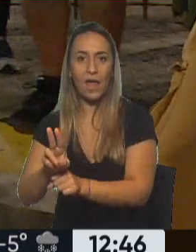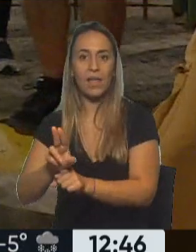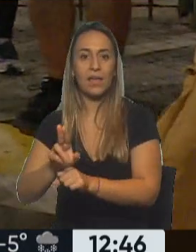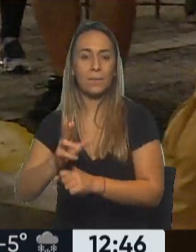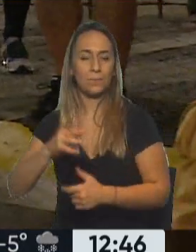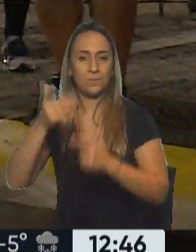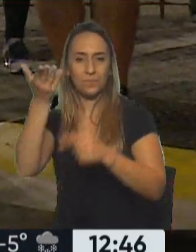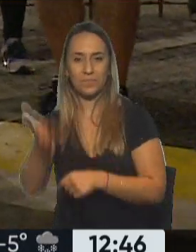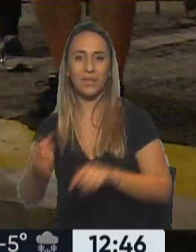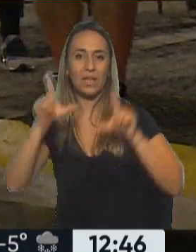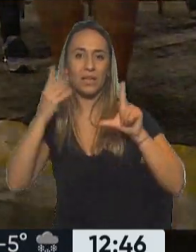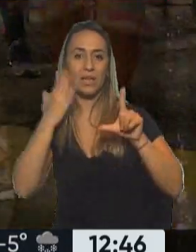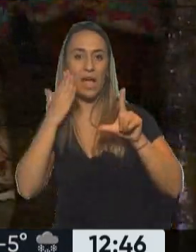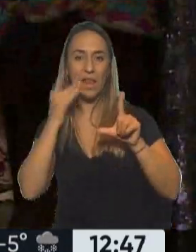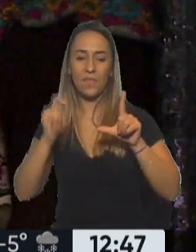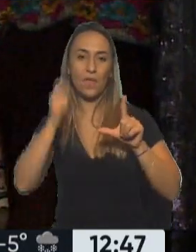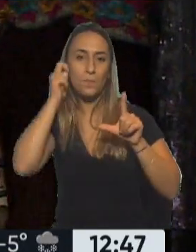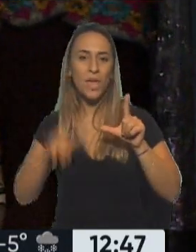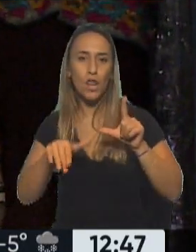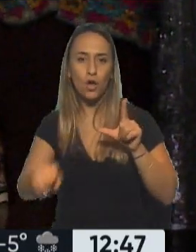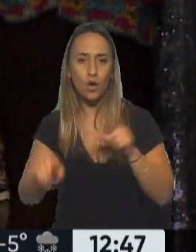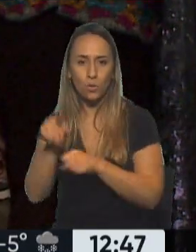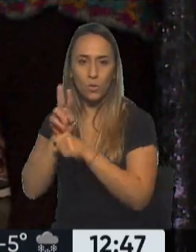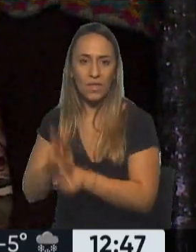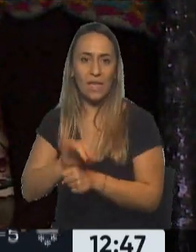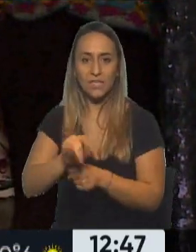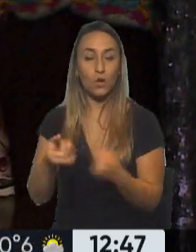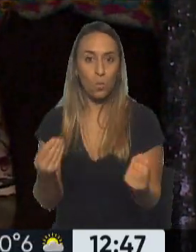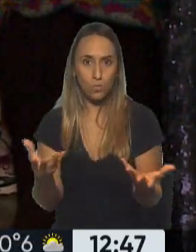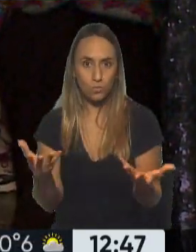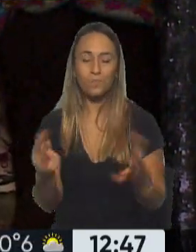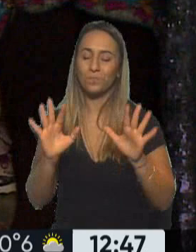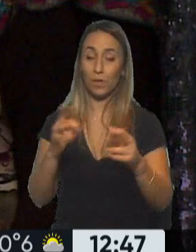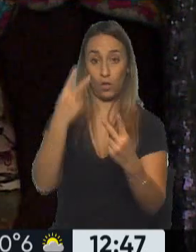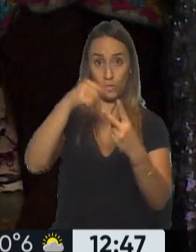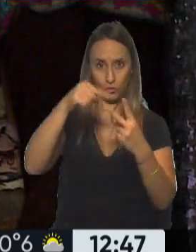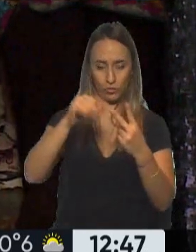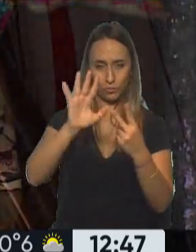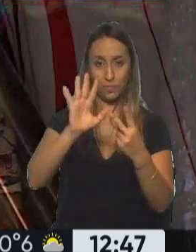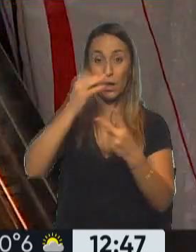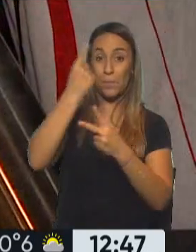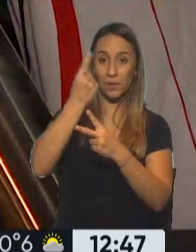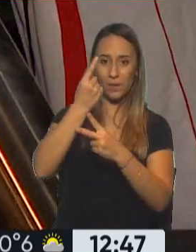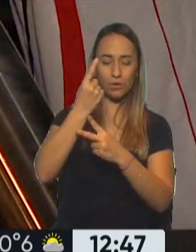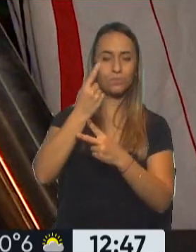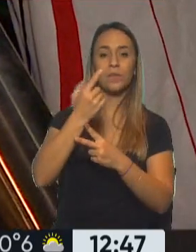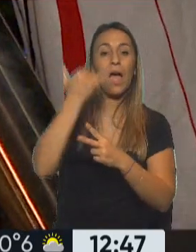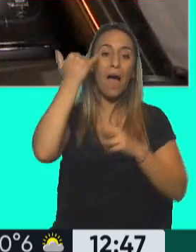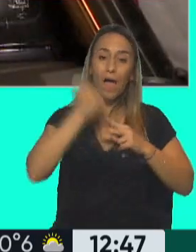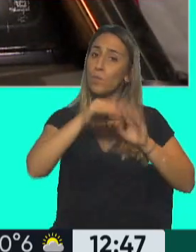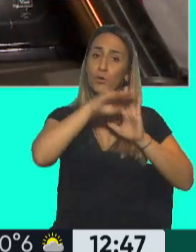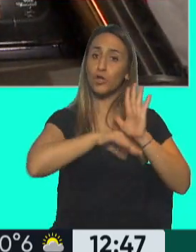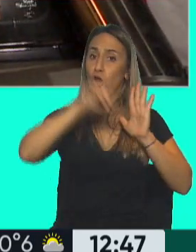identidad, sino también la integridad física de esa menor. Mira, dos cosas. Primero hay un protocolo nacional en